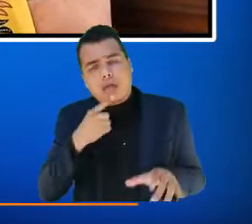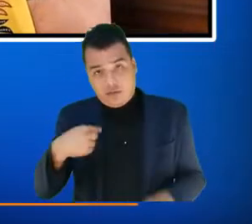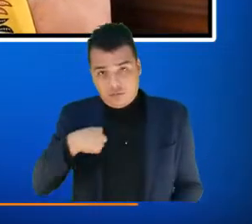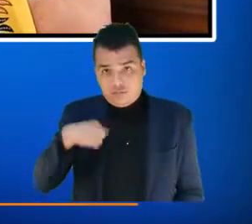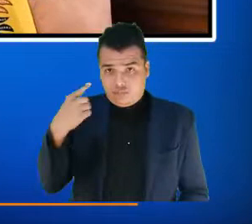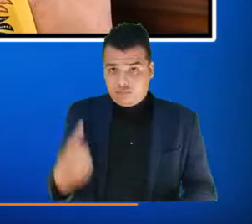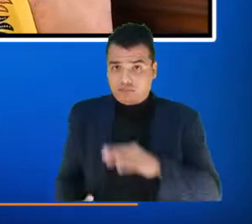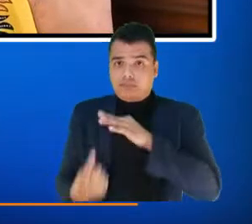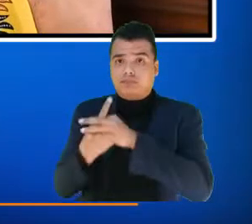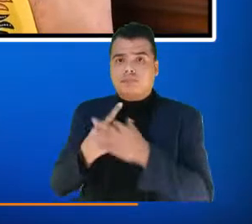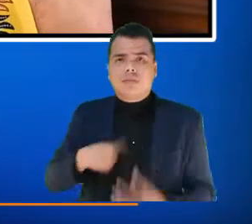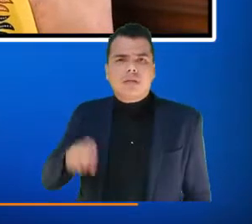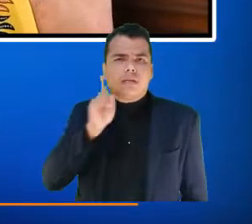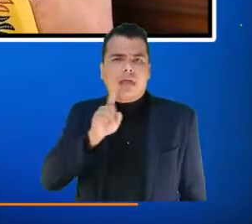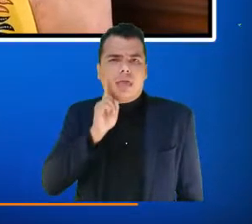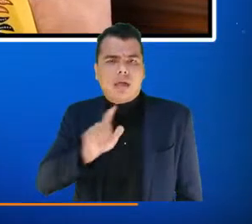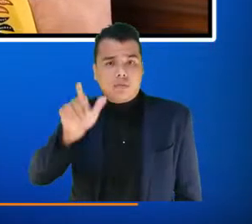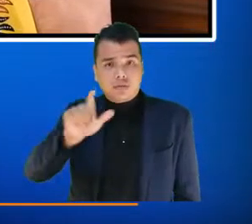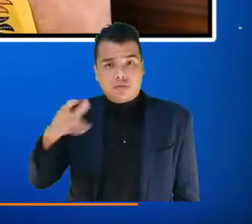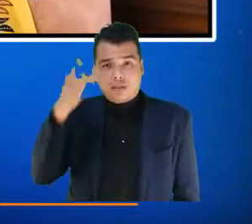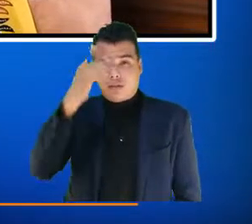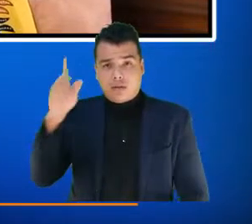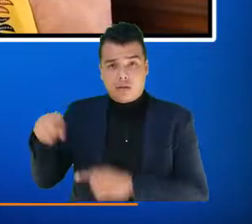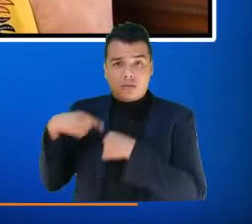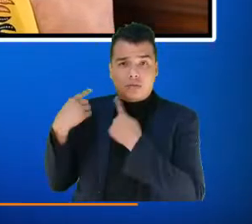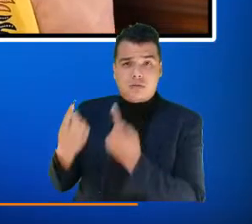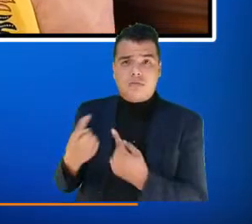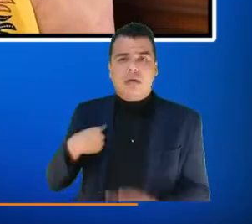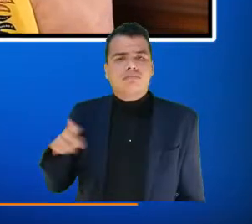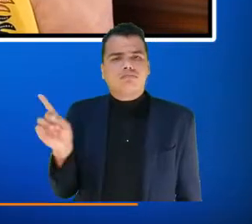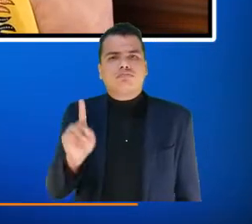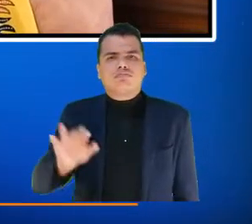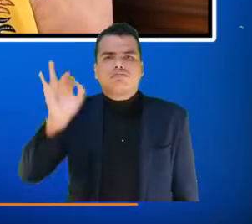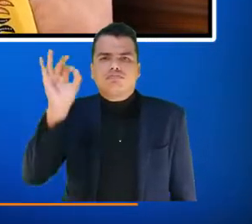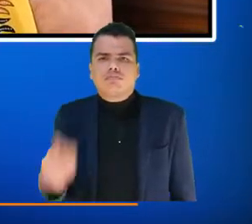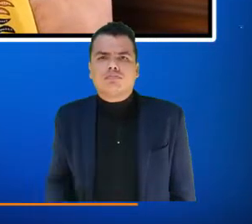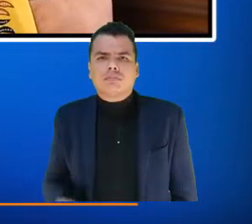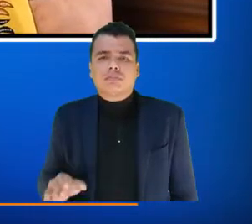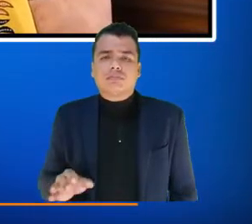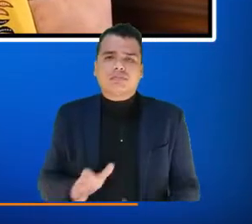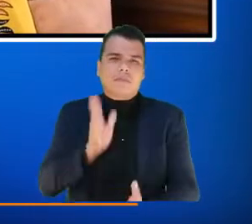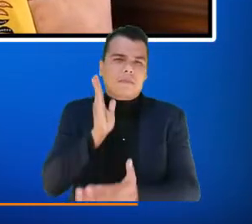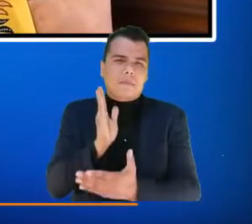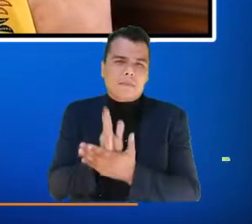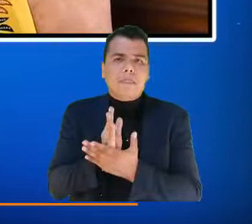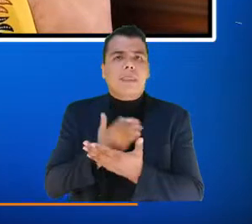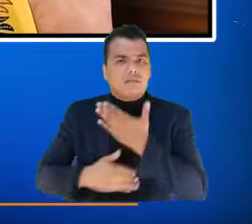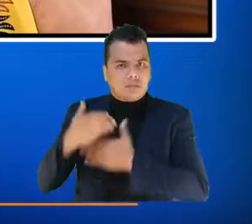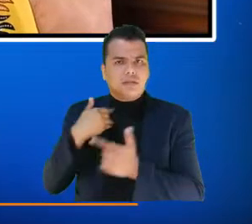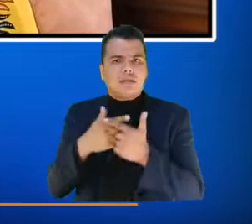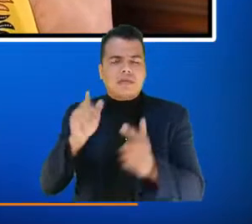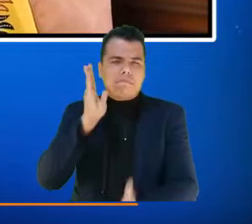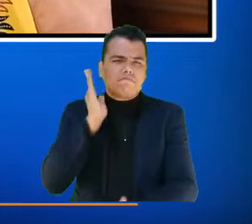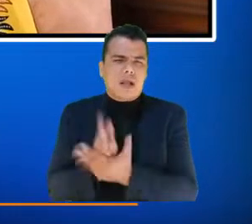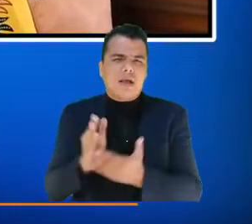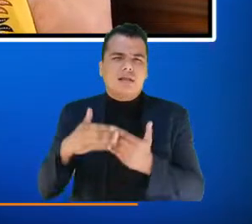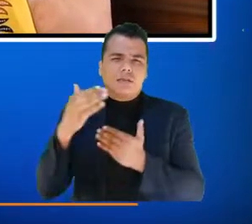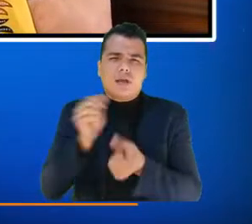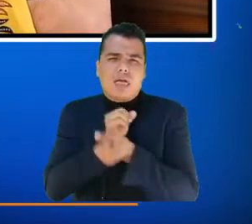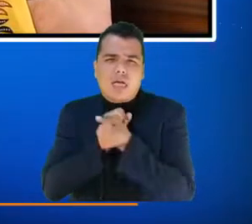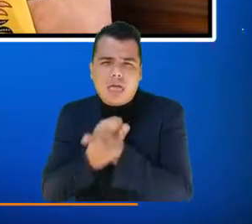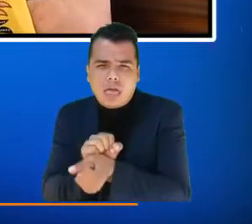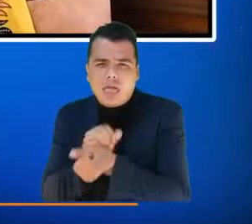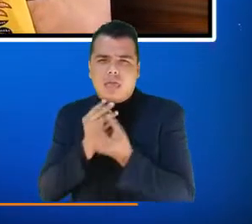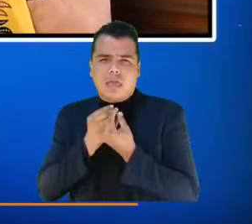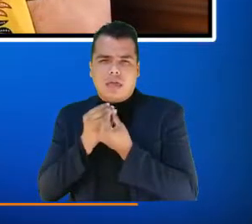no nació el origen de la gente afrodescendiente. Esclavitud fue un momento, ¿sí?, de la larga historia de